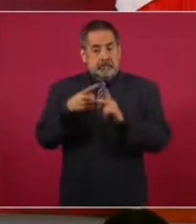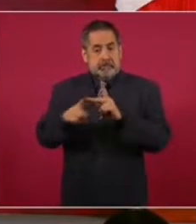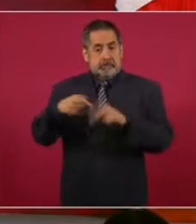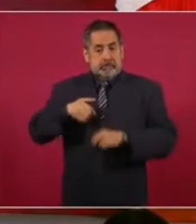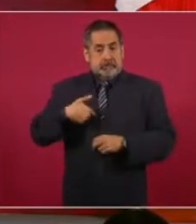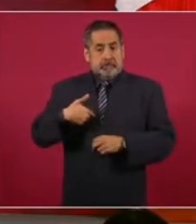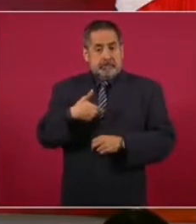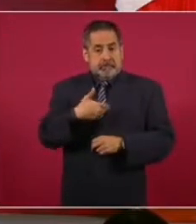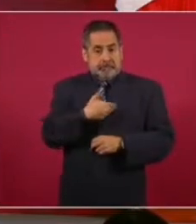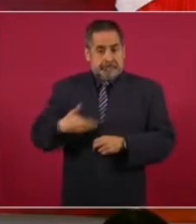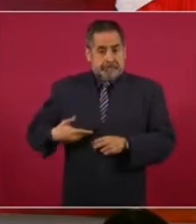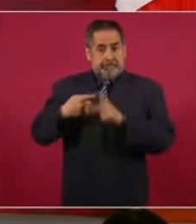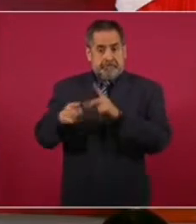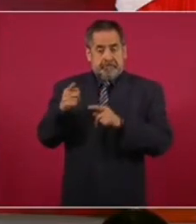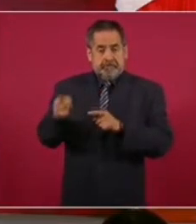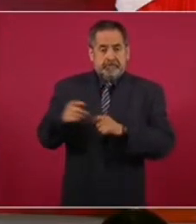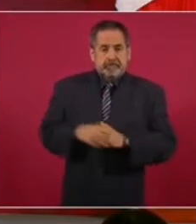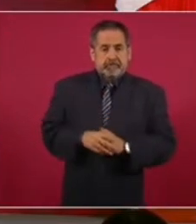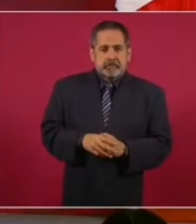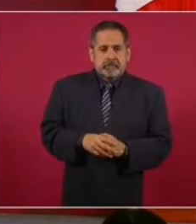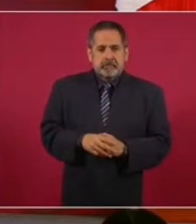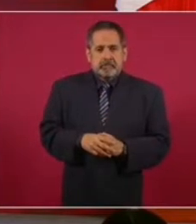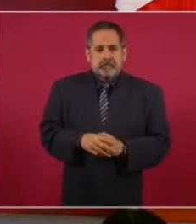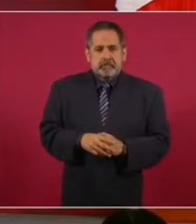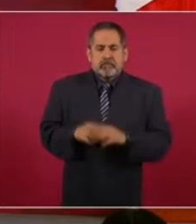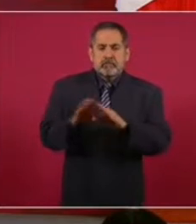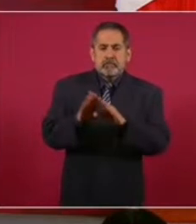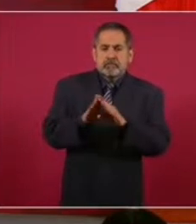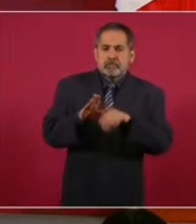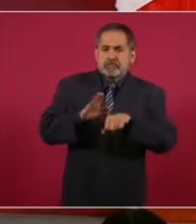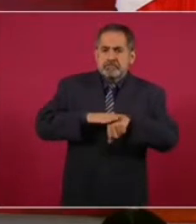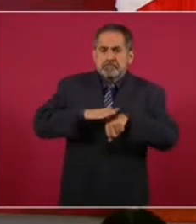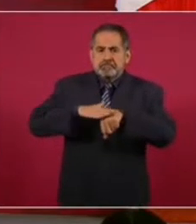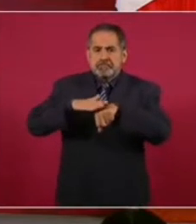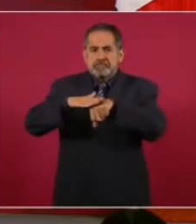nosotros. Mira cómo iba esto.